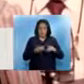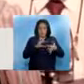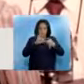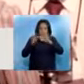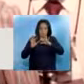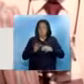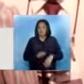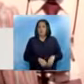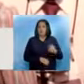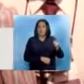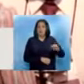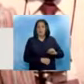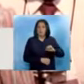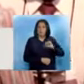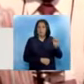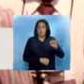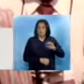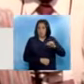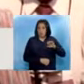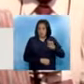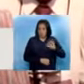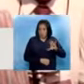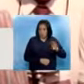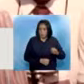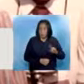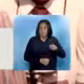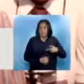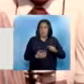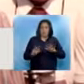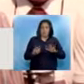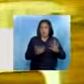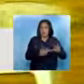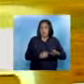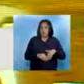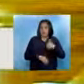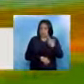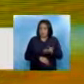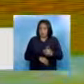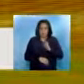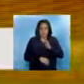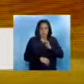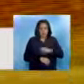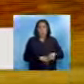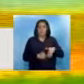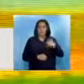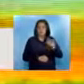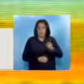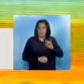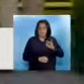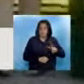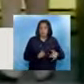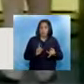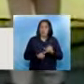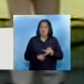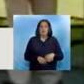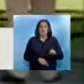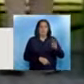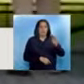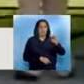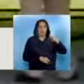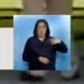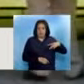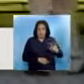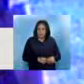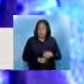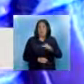Moscú, 1980. Después estuvo en Los Ángeles, Seúl, Barcelona, Atlanta, Sydney